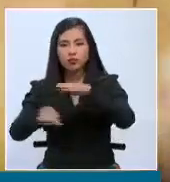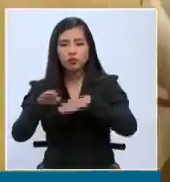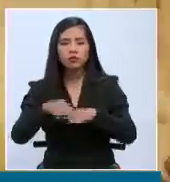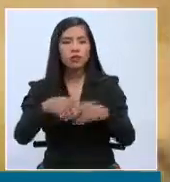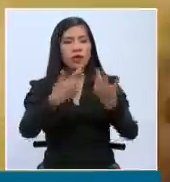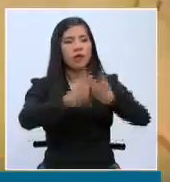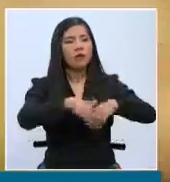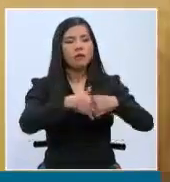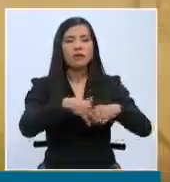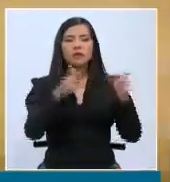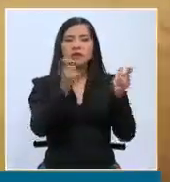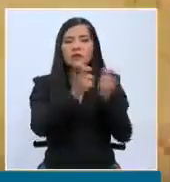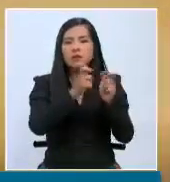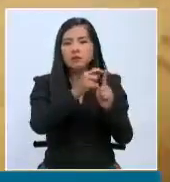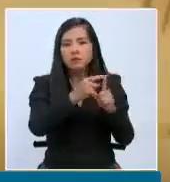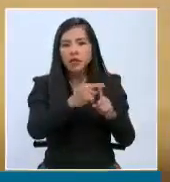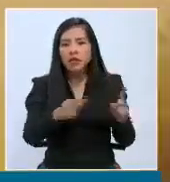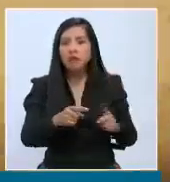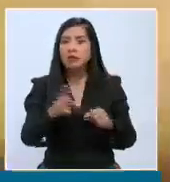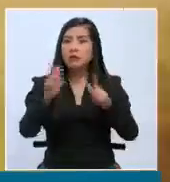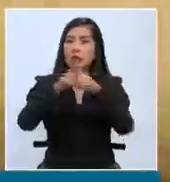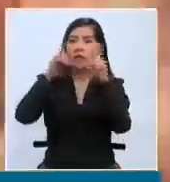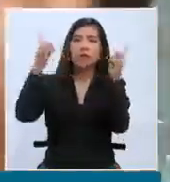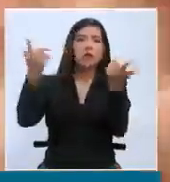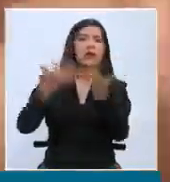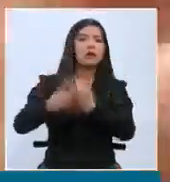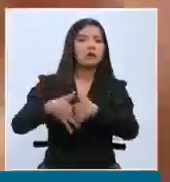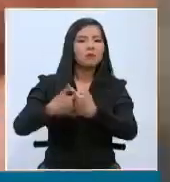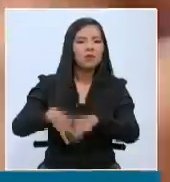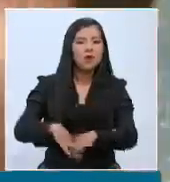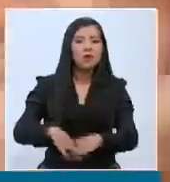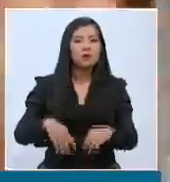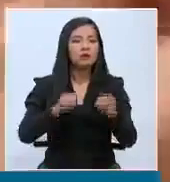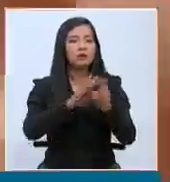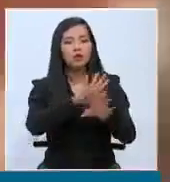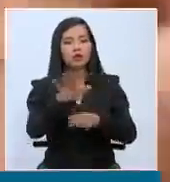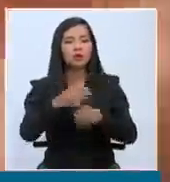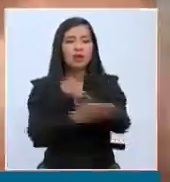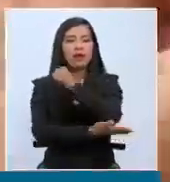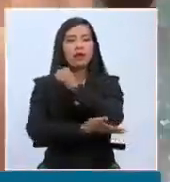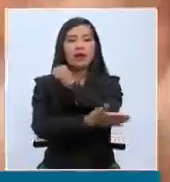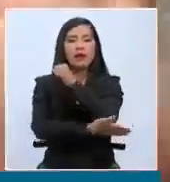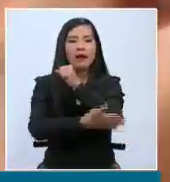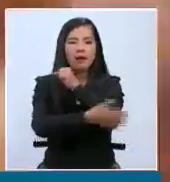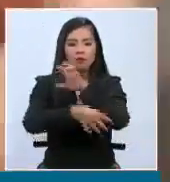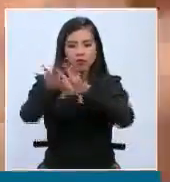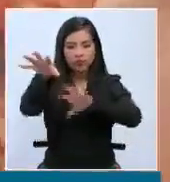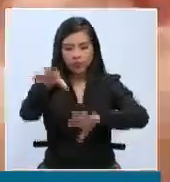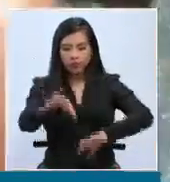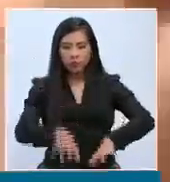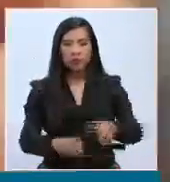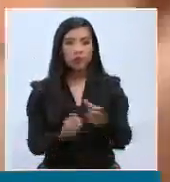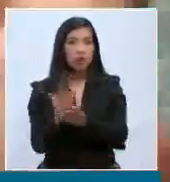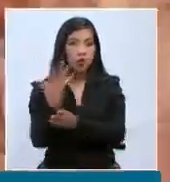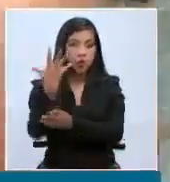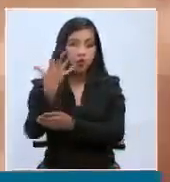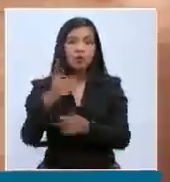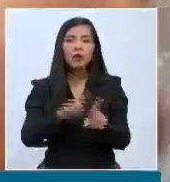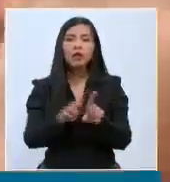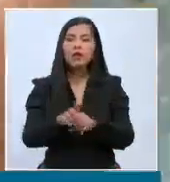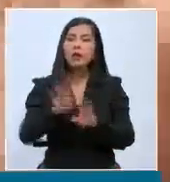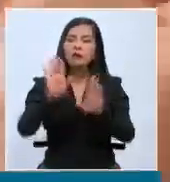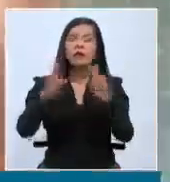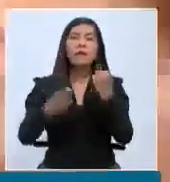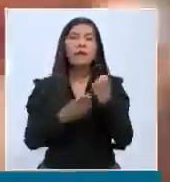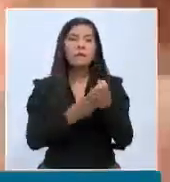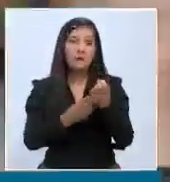mediana industria, a la gran industria, a los productores agrícolas y también ventajas al sector